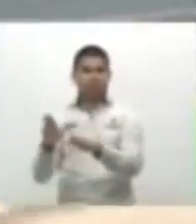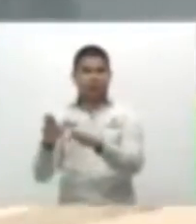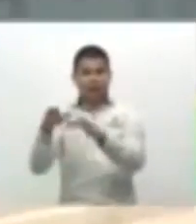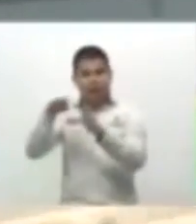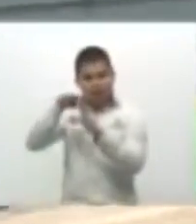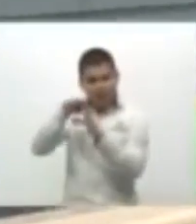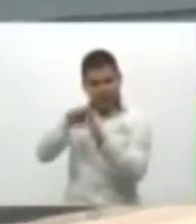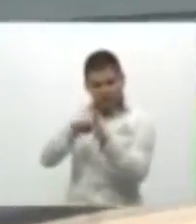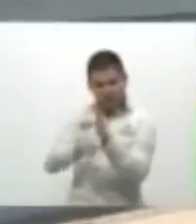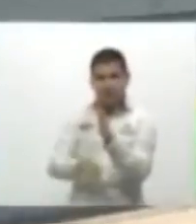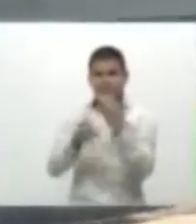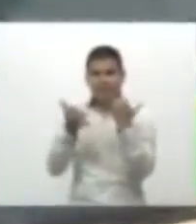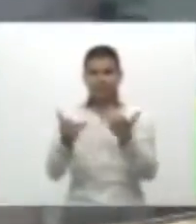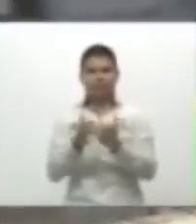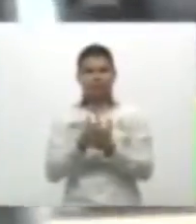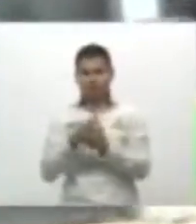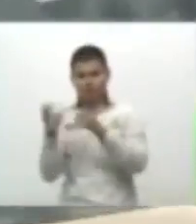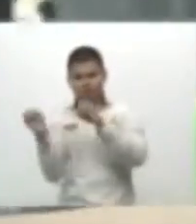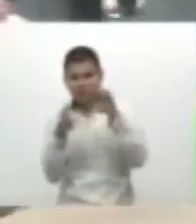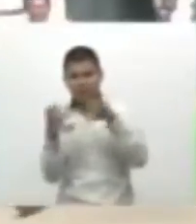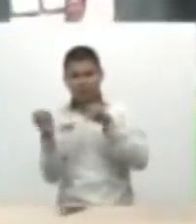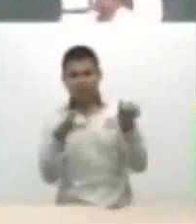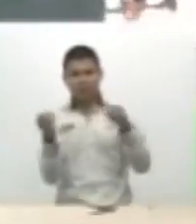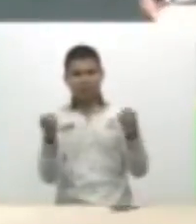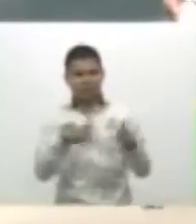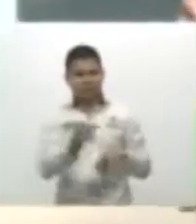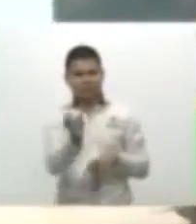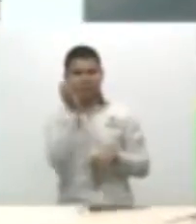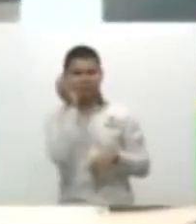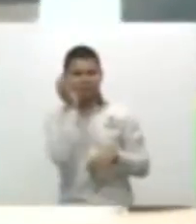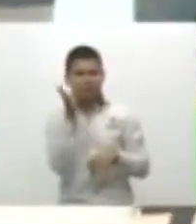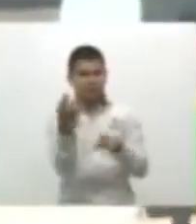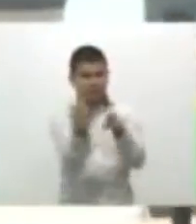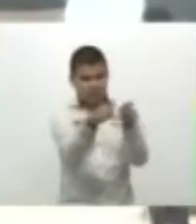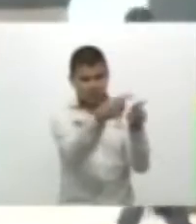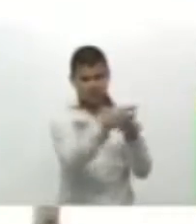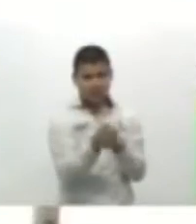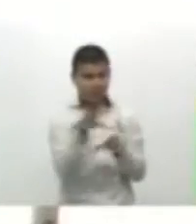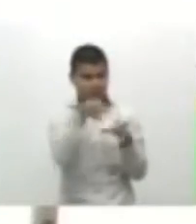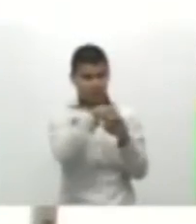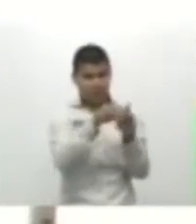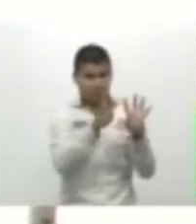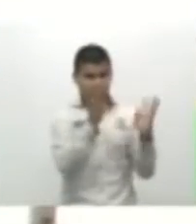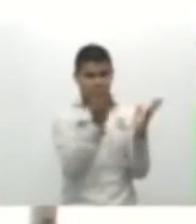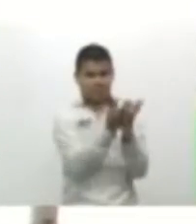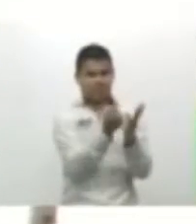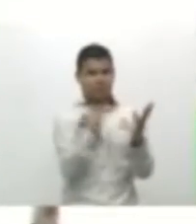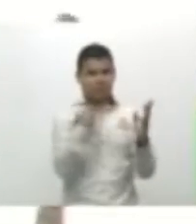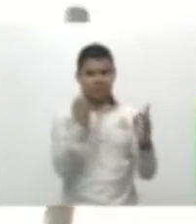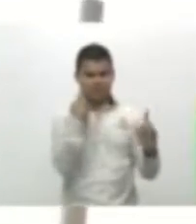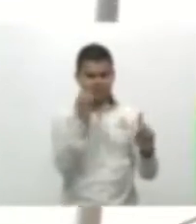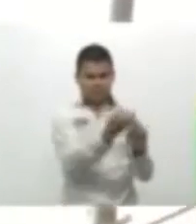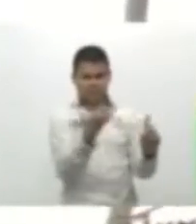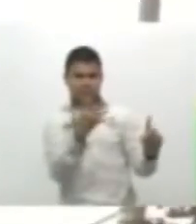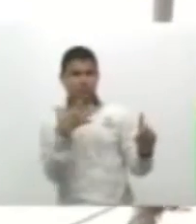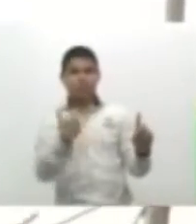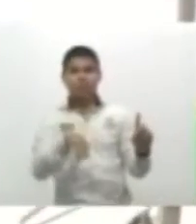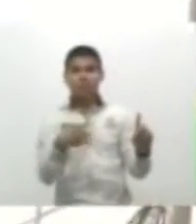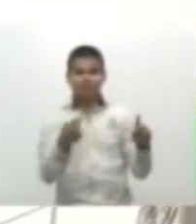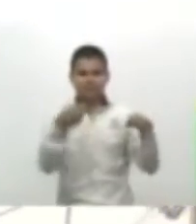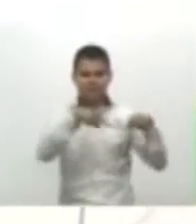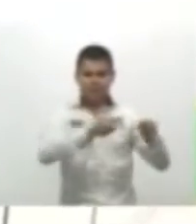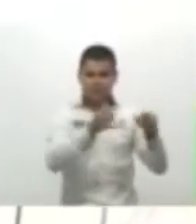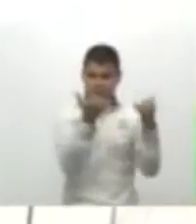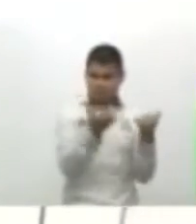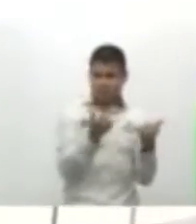Modelo, considerados por la policía como delincuentes de alta peligrosidad, según lo dicho por las autoridades, se reflejó en una reducción del